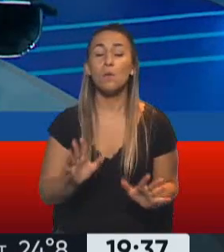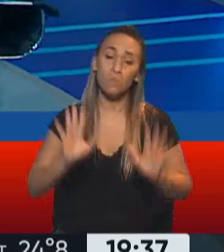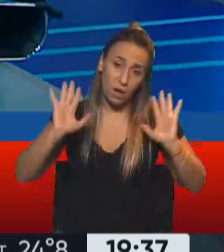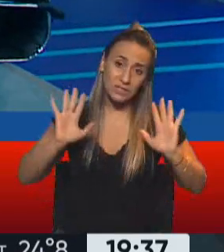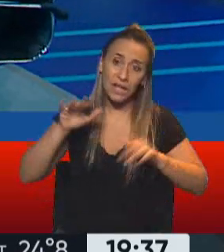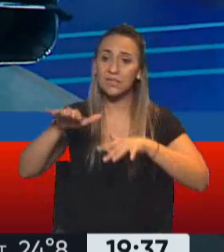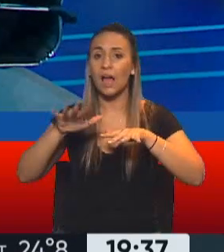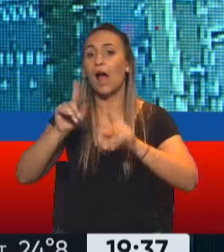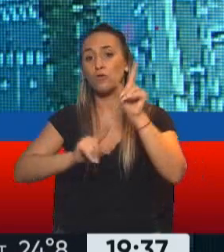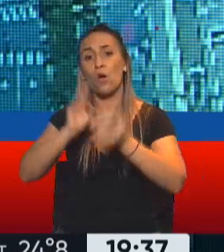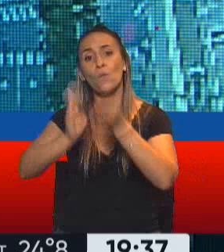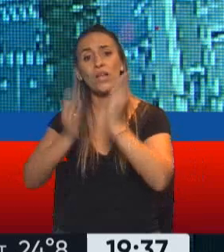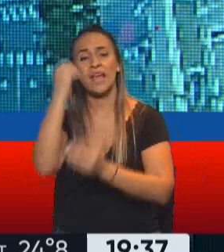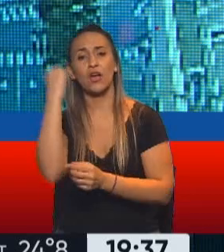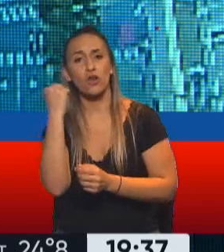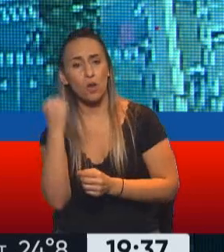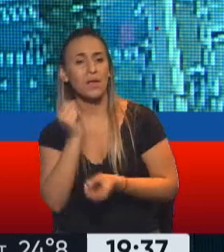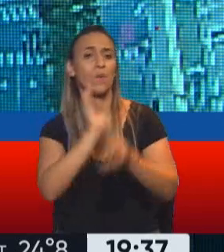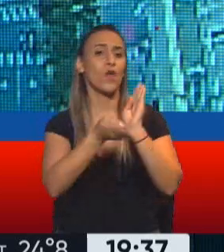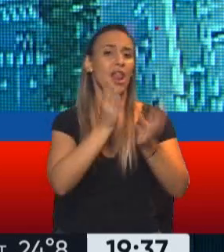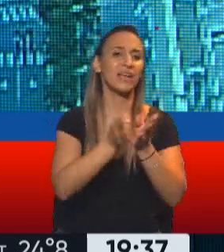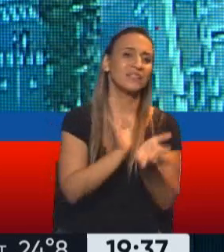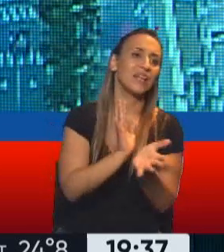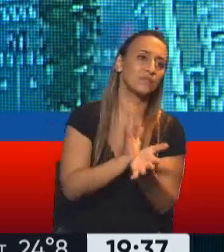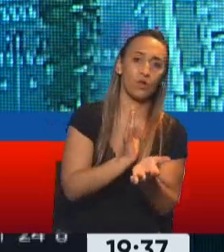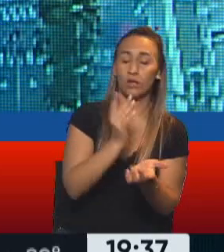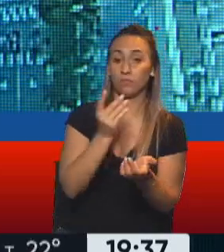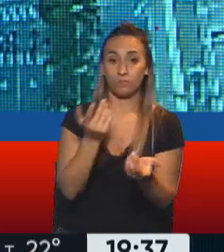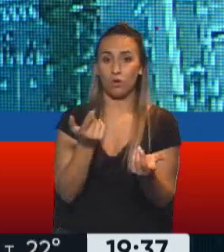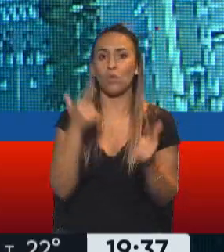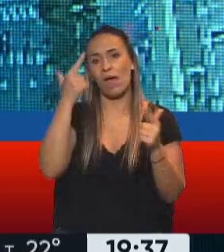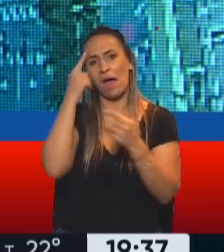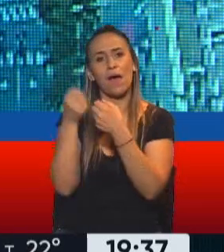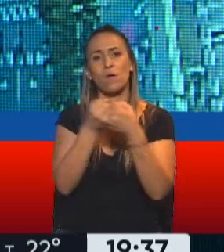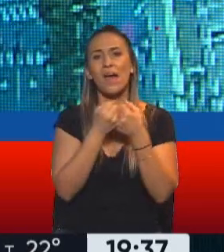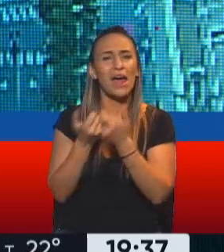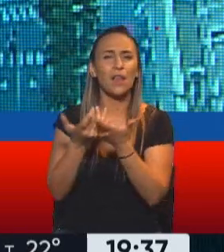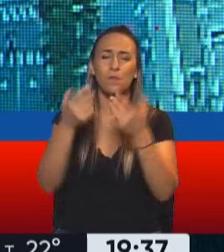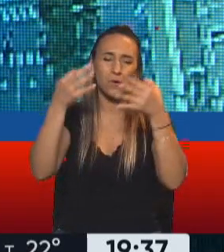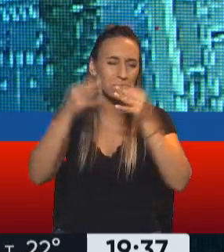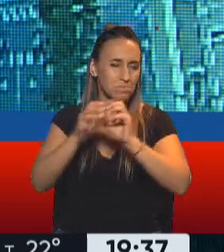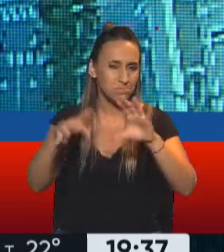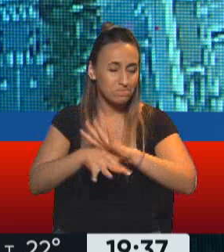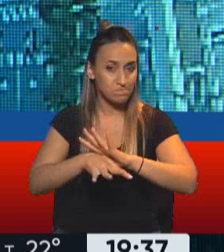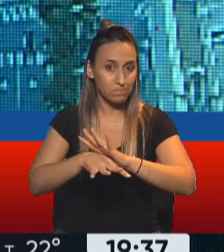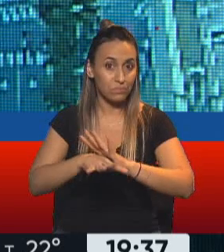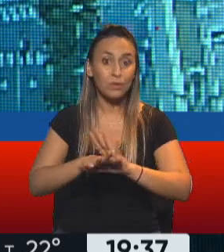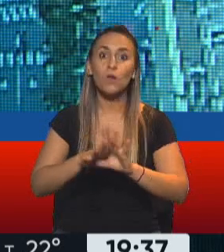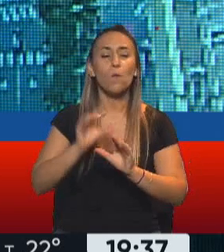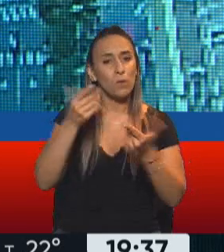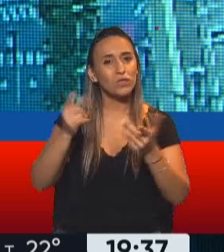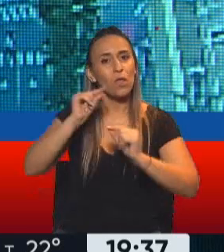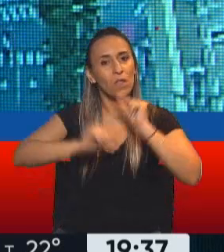o algunas violencias simbólicas no nos parecen, no nos pondríamos todos de acuerdo en términos sociales. Y esos cambios son los que